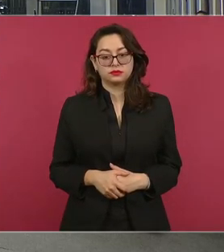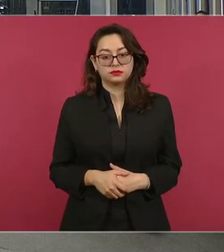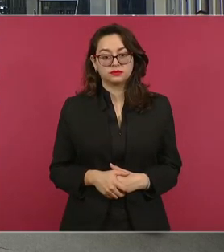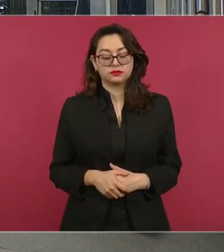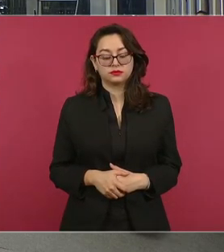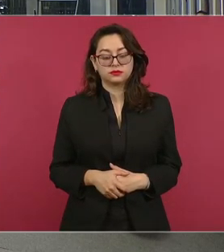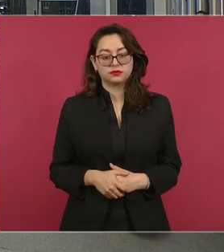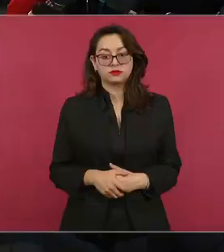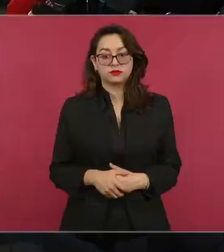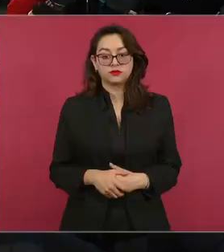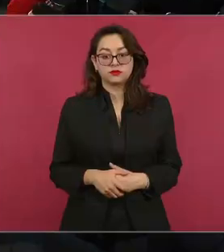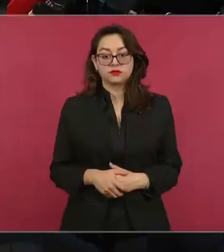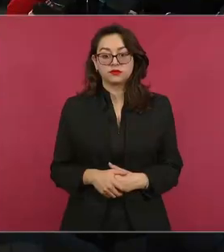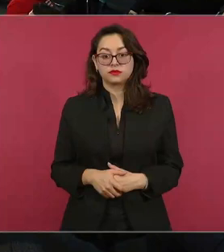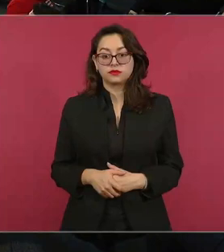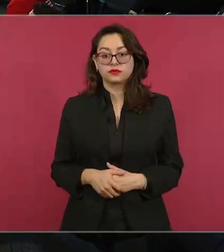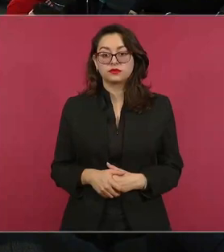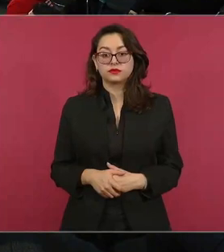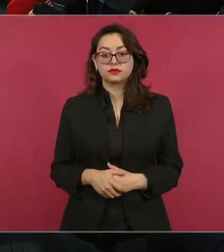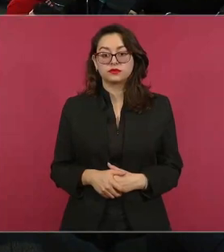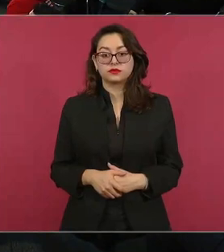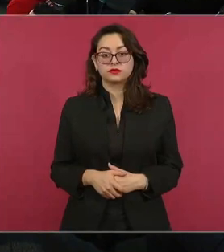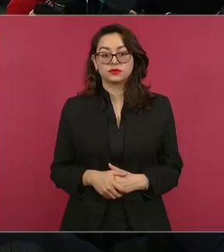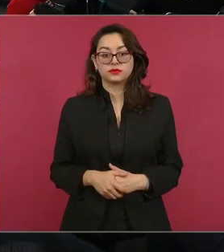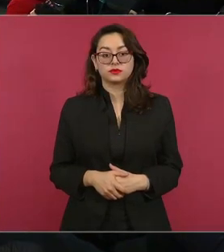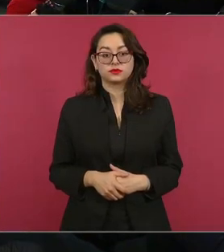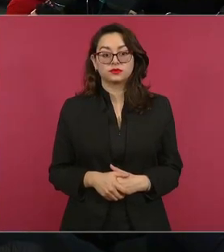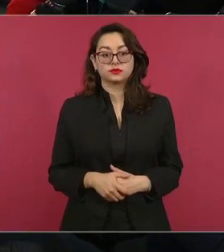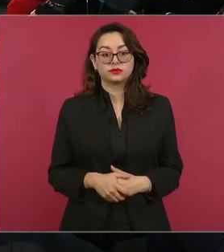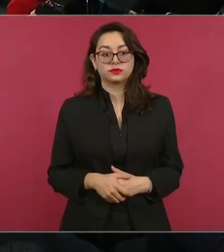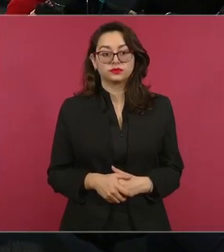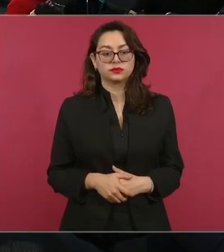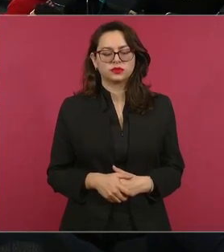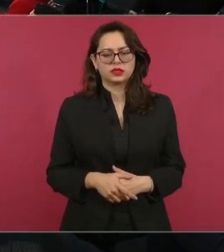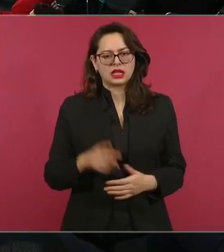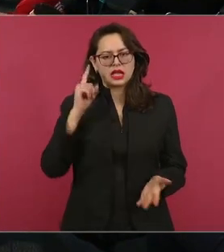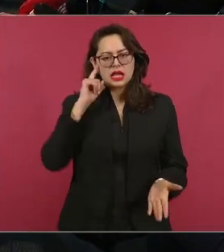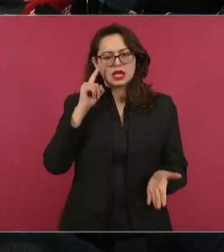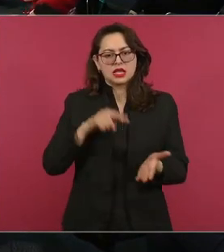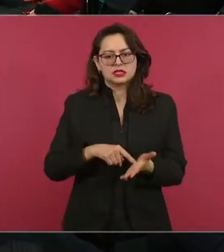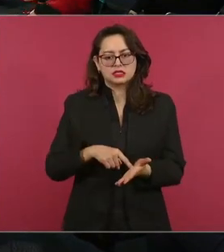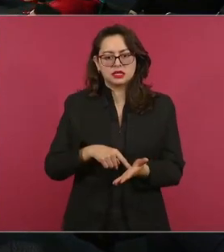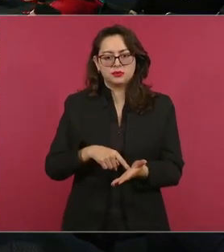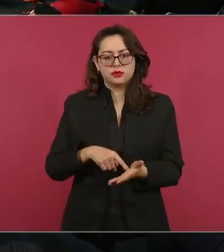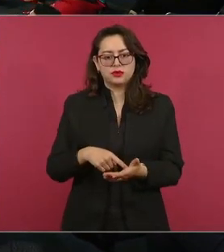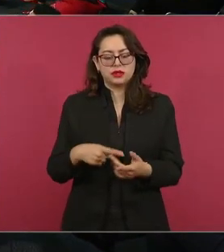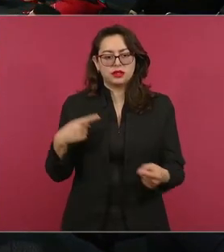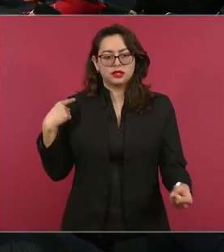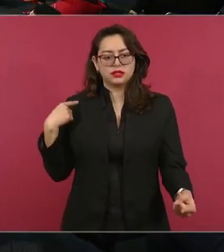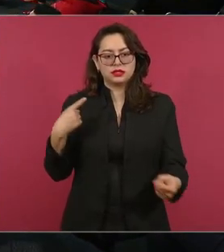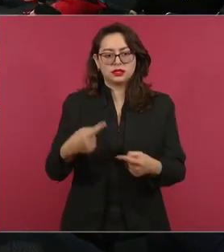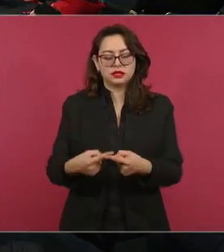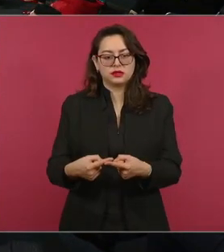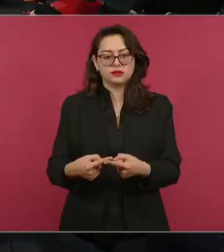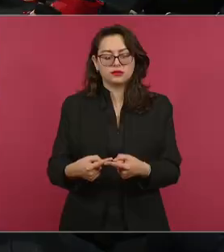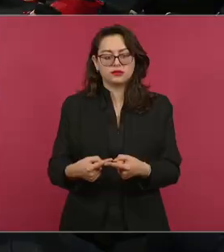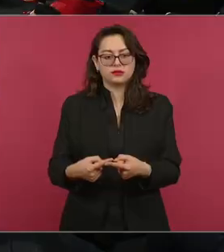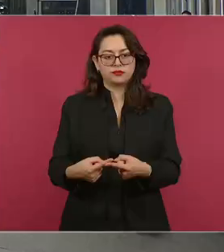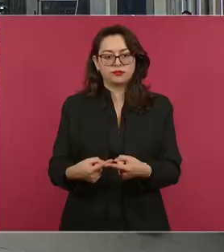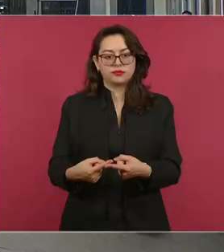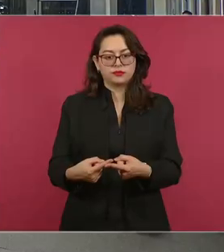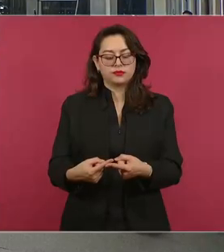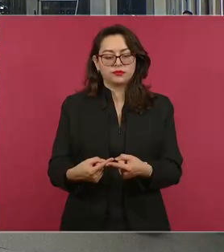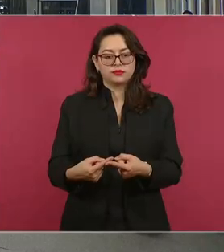Sí, se parece que es para que concluya el periodo. Es que era la duda que teníamos ahí en el Senado